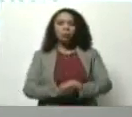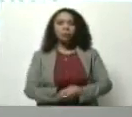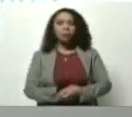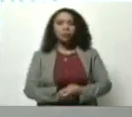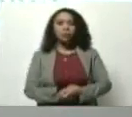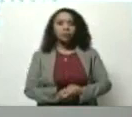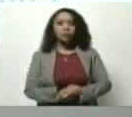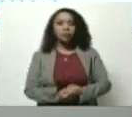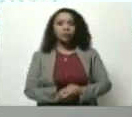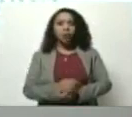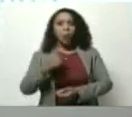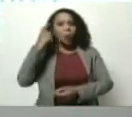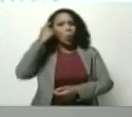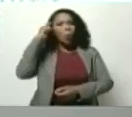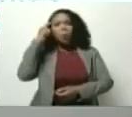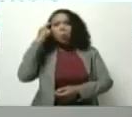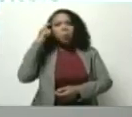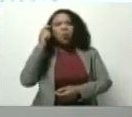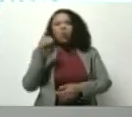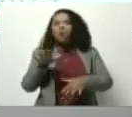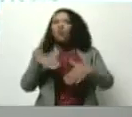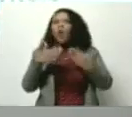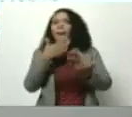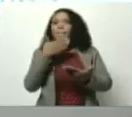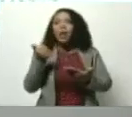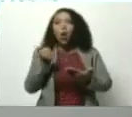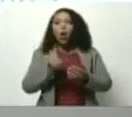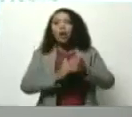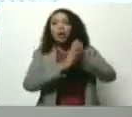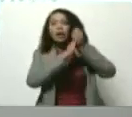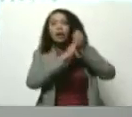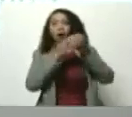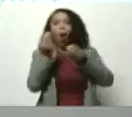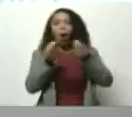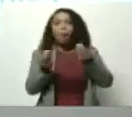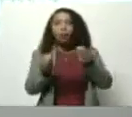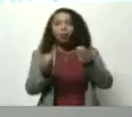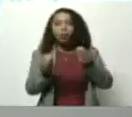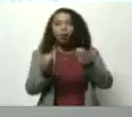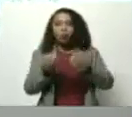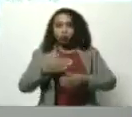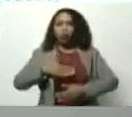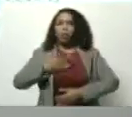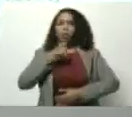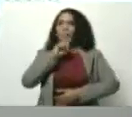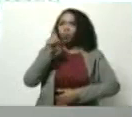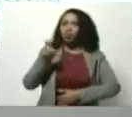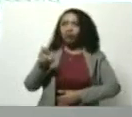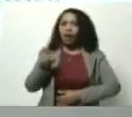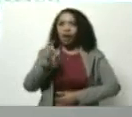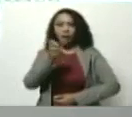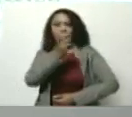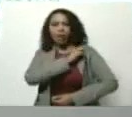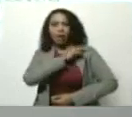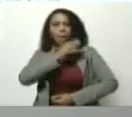no sabemos cuál es el mejor capitán porque le podemos preguntar al general